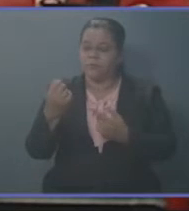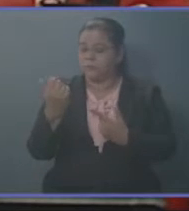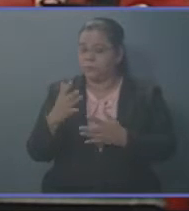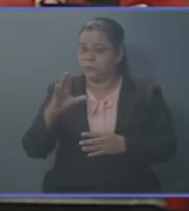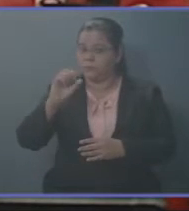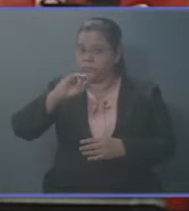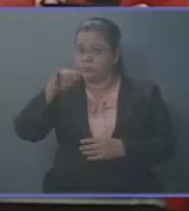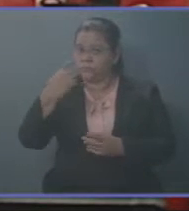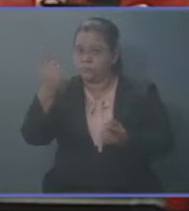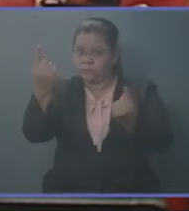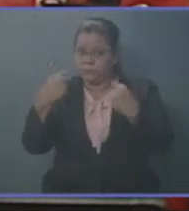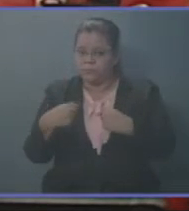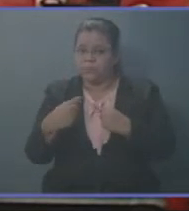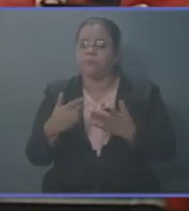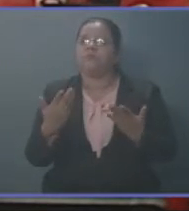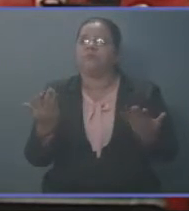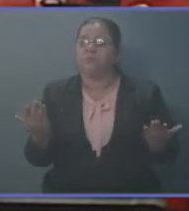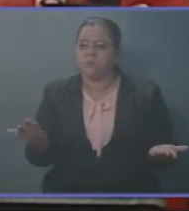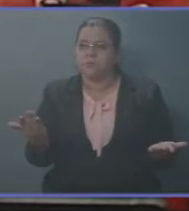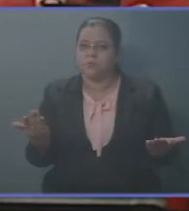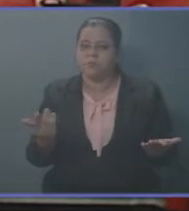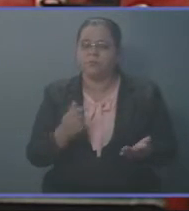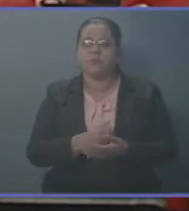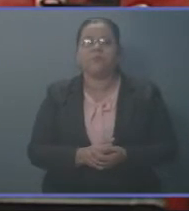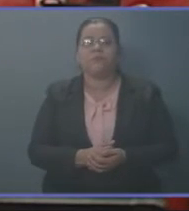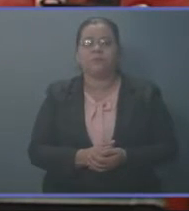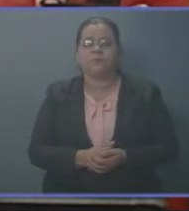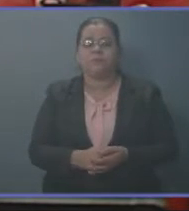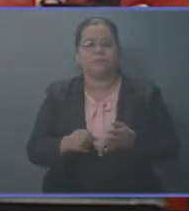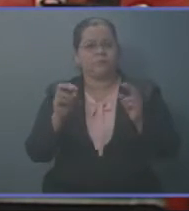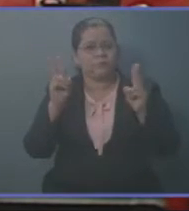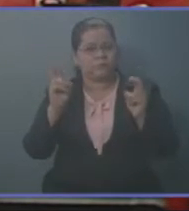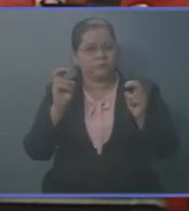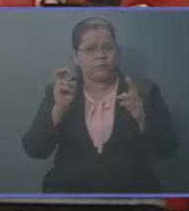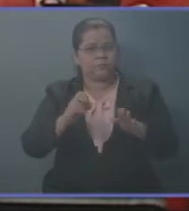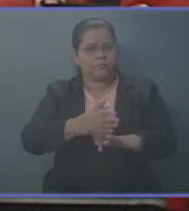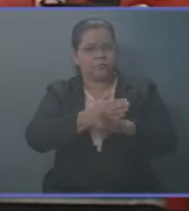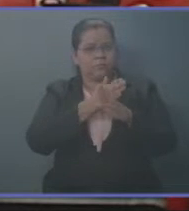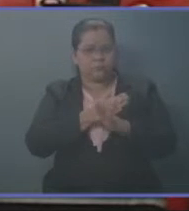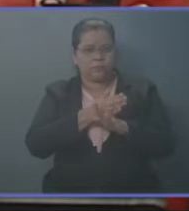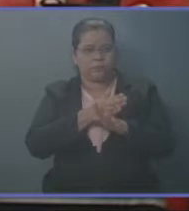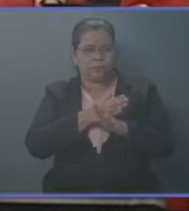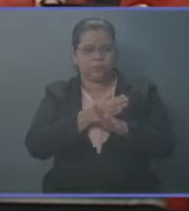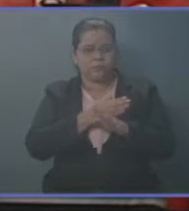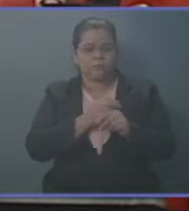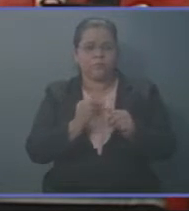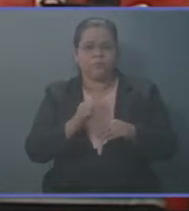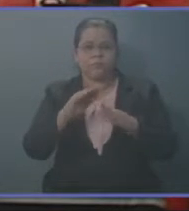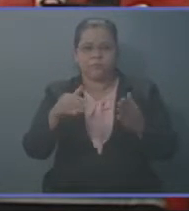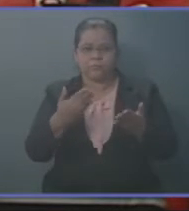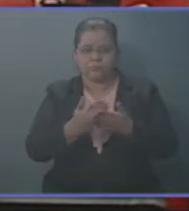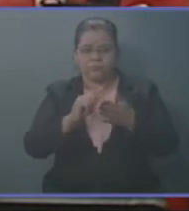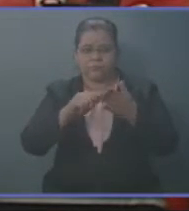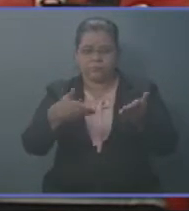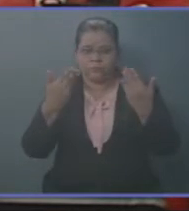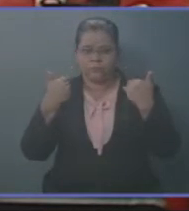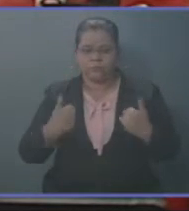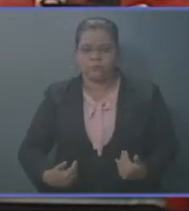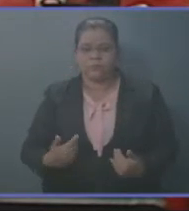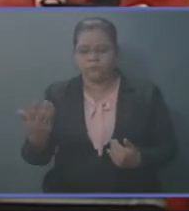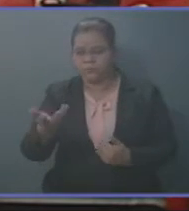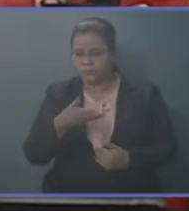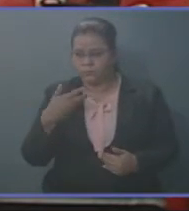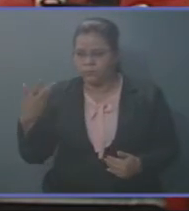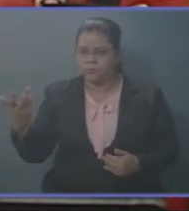Constitucional en materia de protección de los derechos humanos de todas y